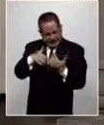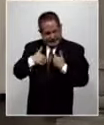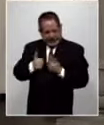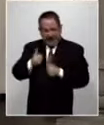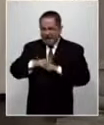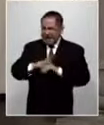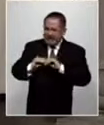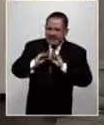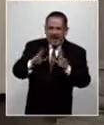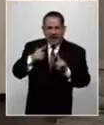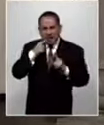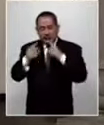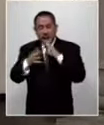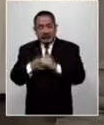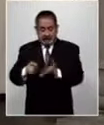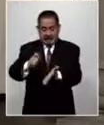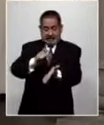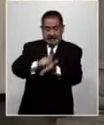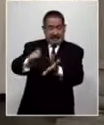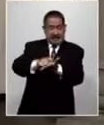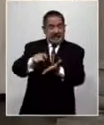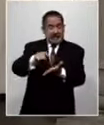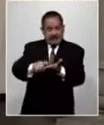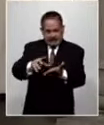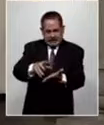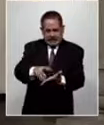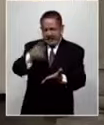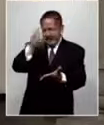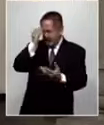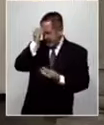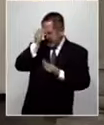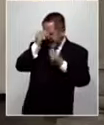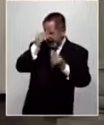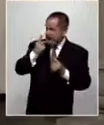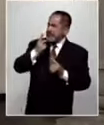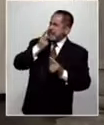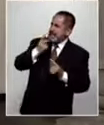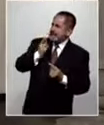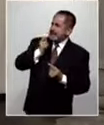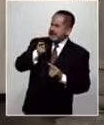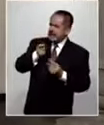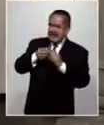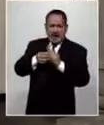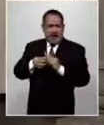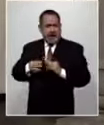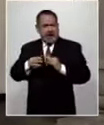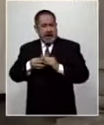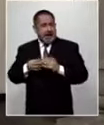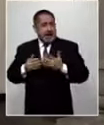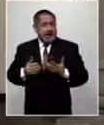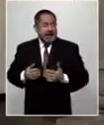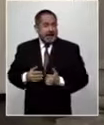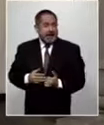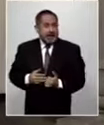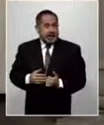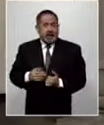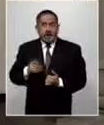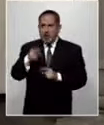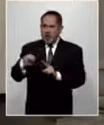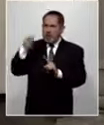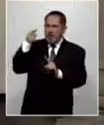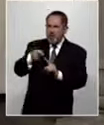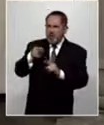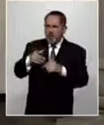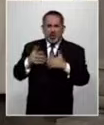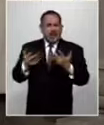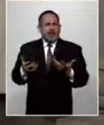mejor manera, porque todo escrito requiere una interpretación, pero el punto es